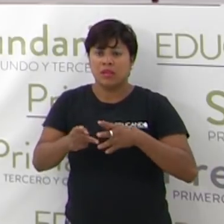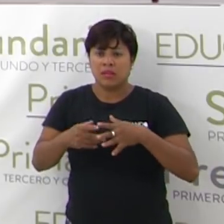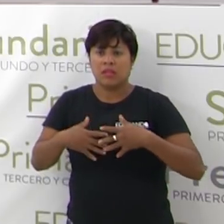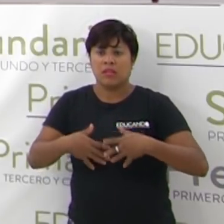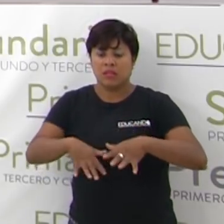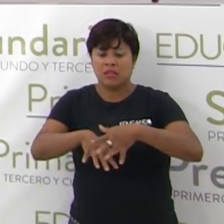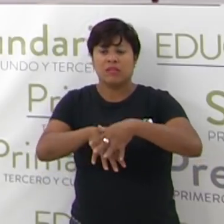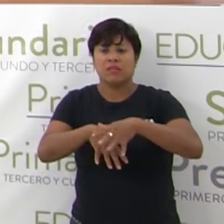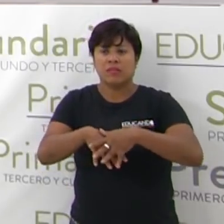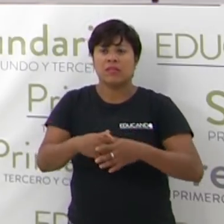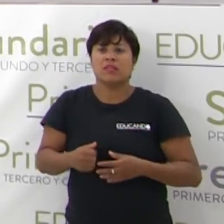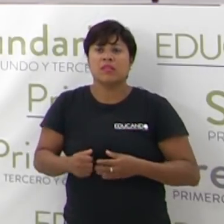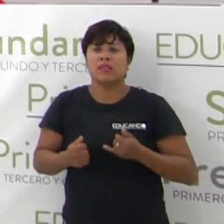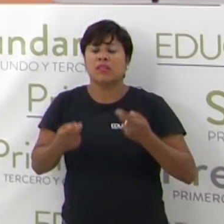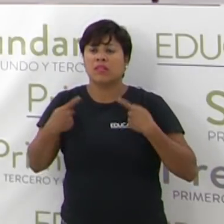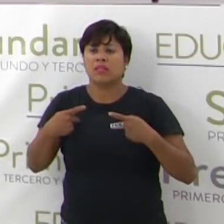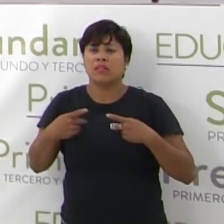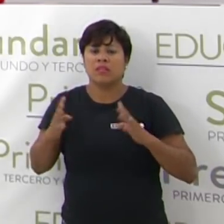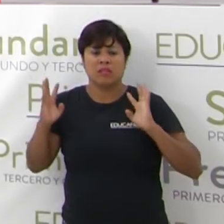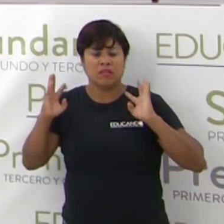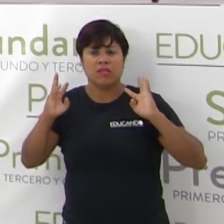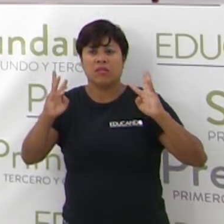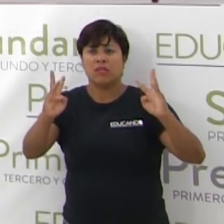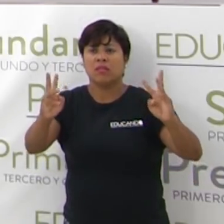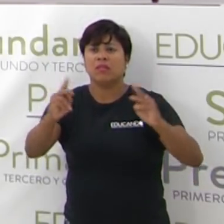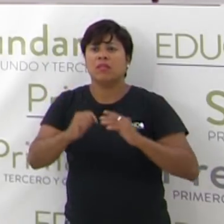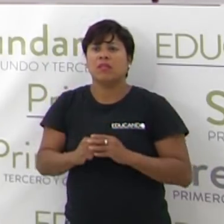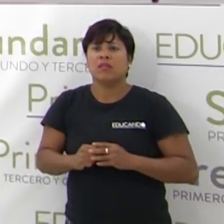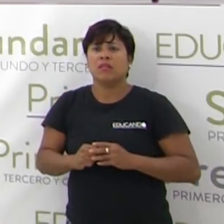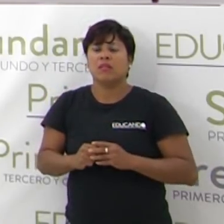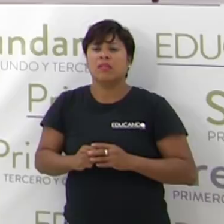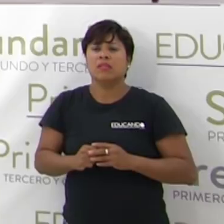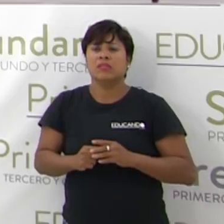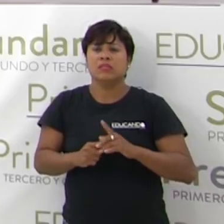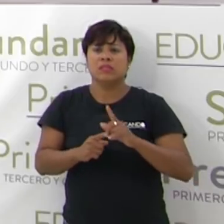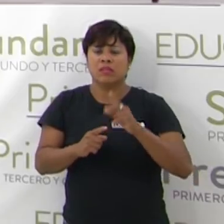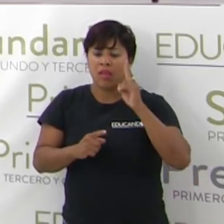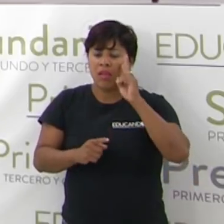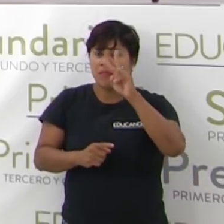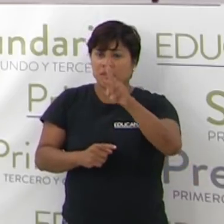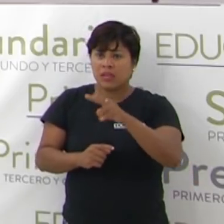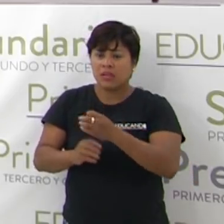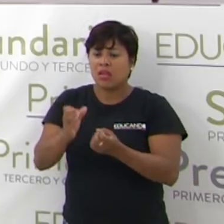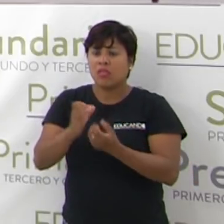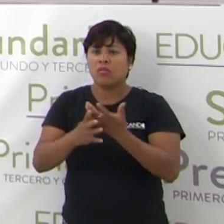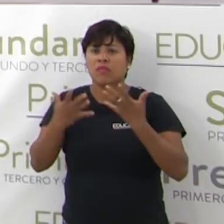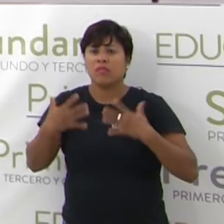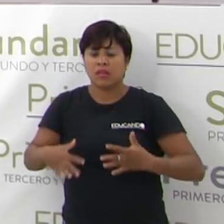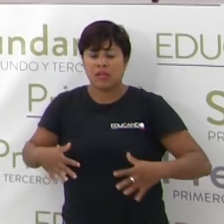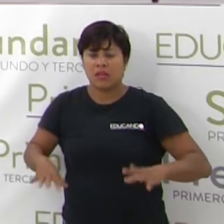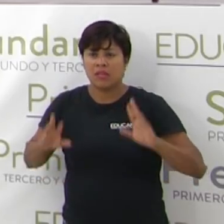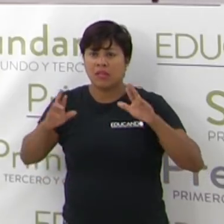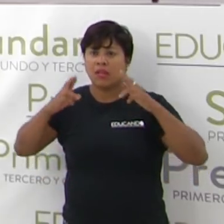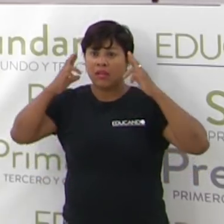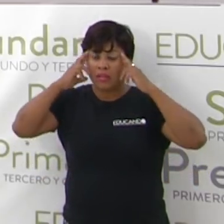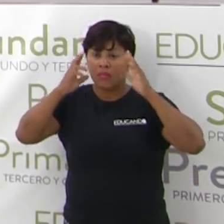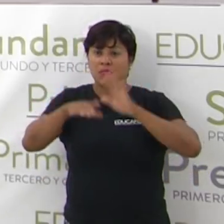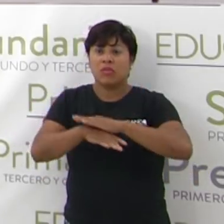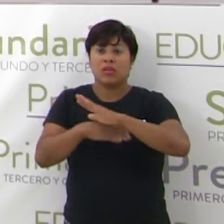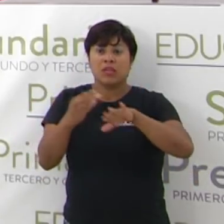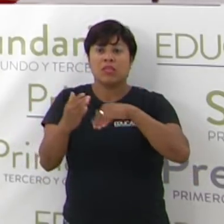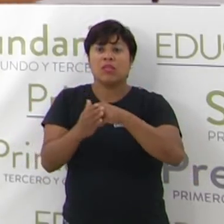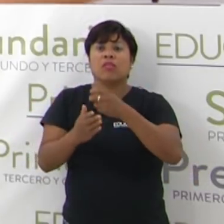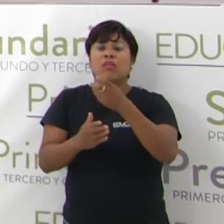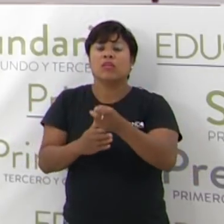Se preparó el desfile y toda la gente del reino se fue a ver el nuevo traje del rey, porque ya todo esto